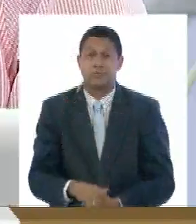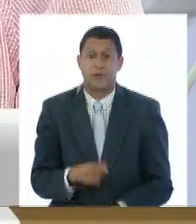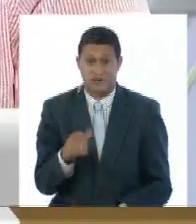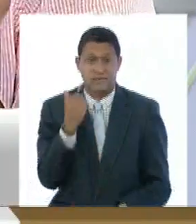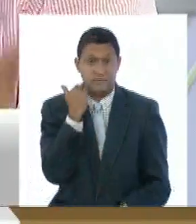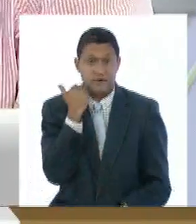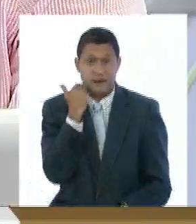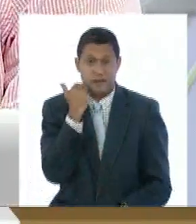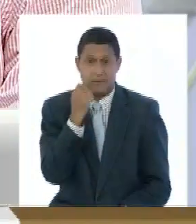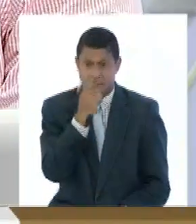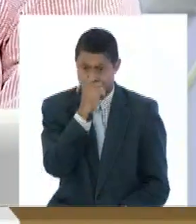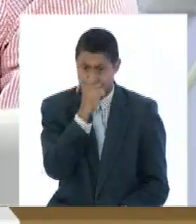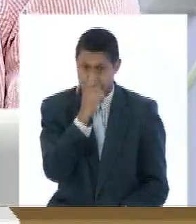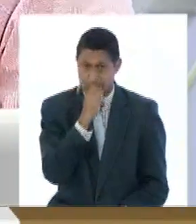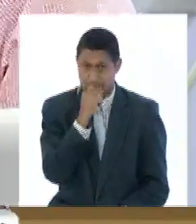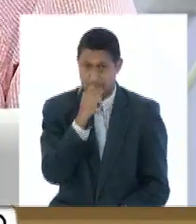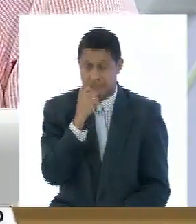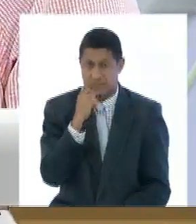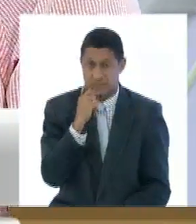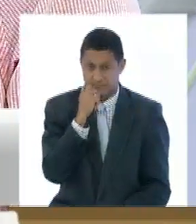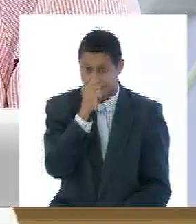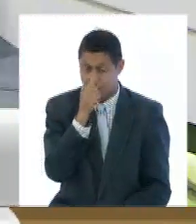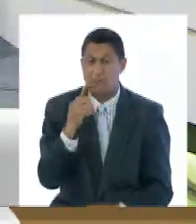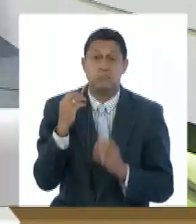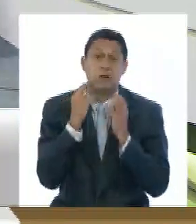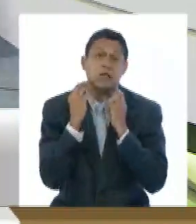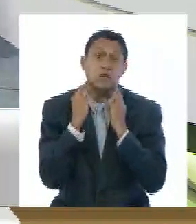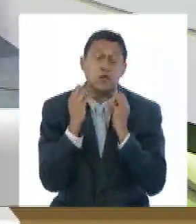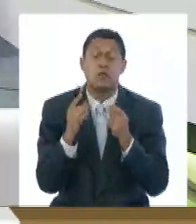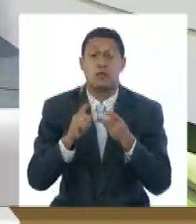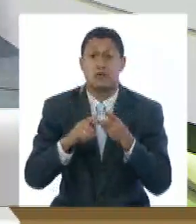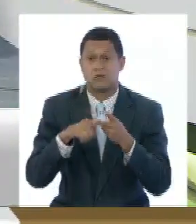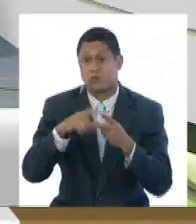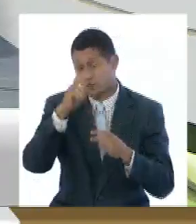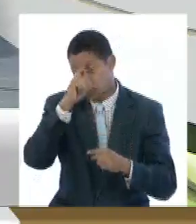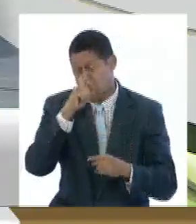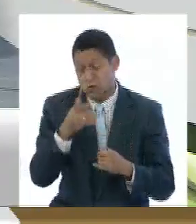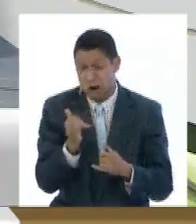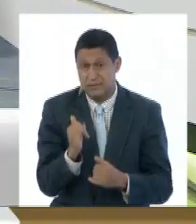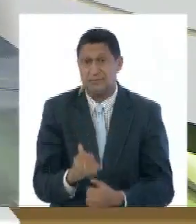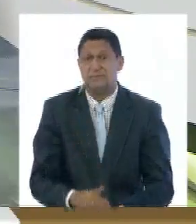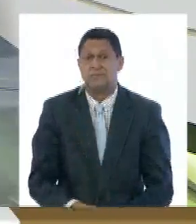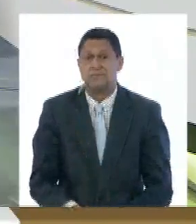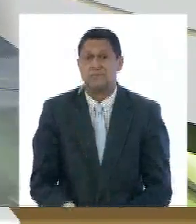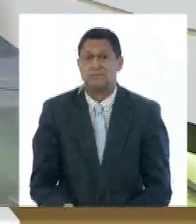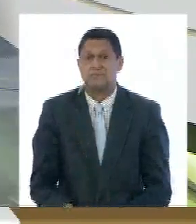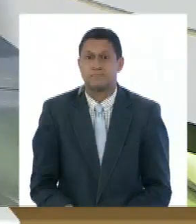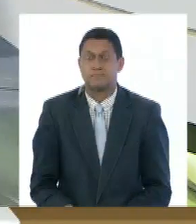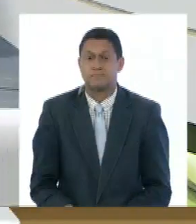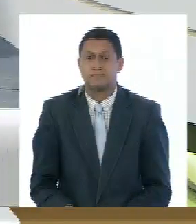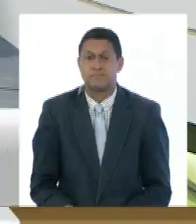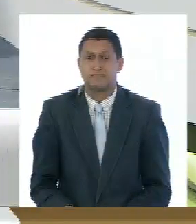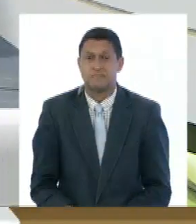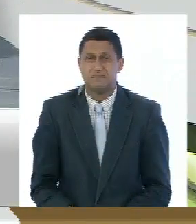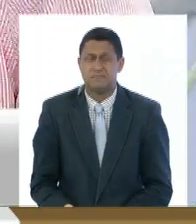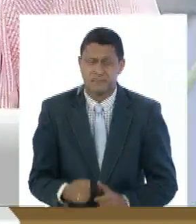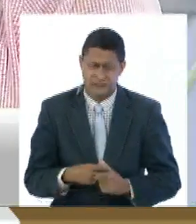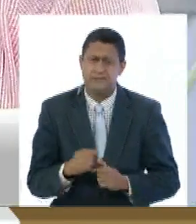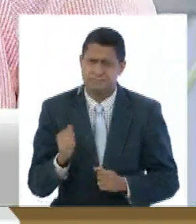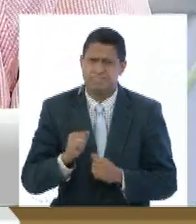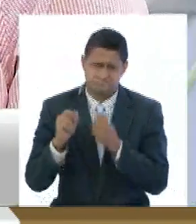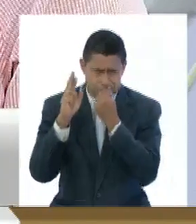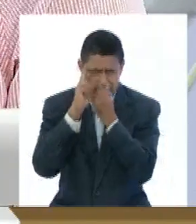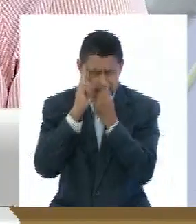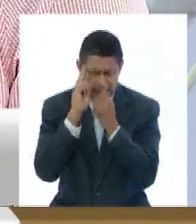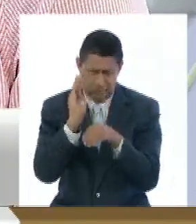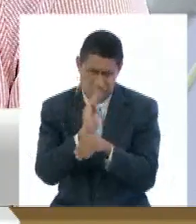tipo de enfermedades, específicamente sarampión y parotitis hurliana, en los últimos años, creciendo. Entonces, sí, tenemos que tener